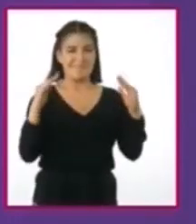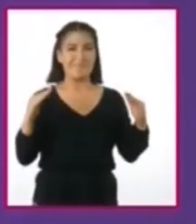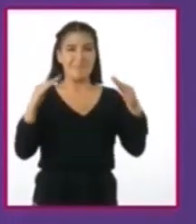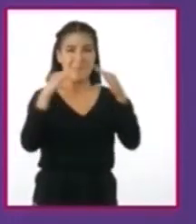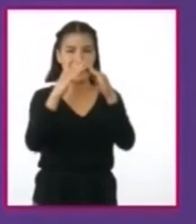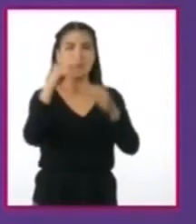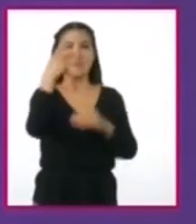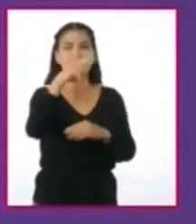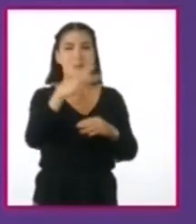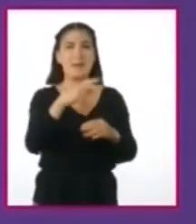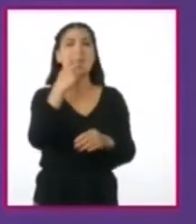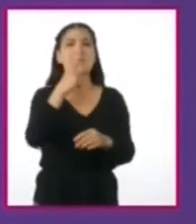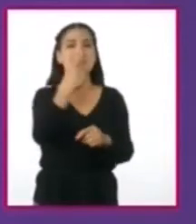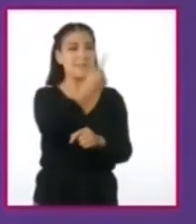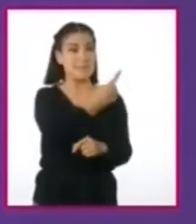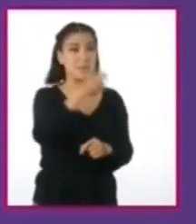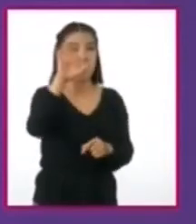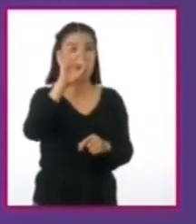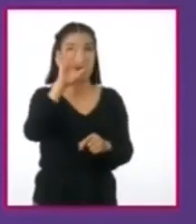de 140 metros.